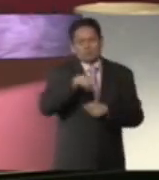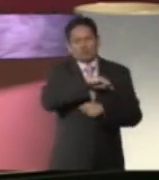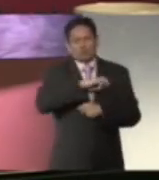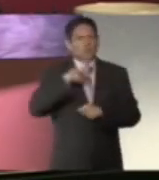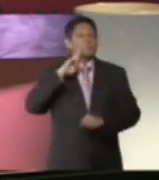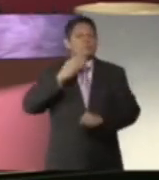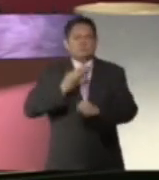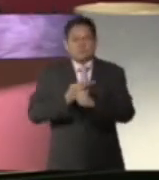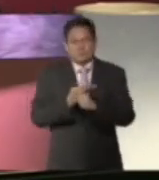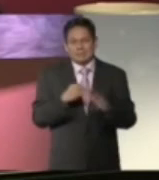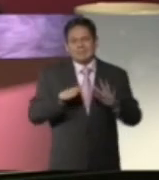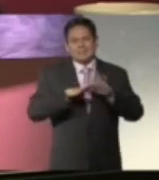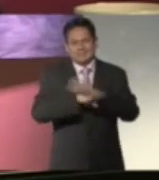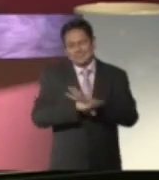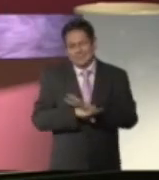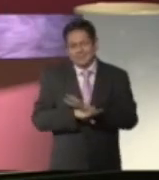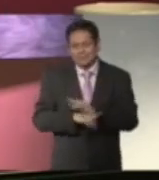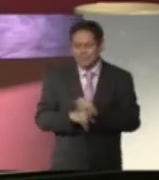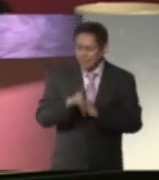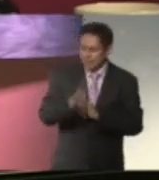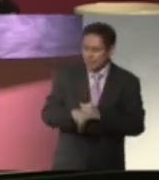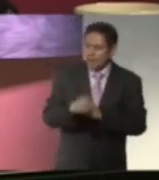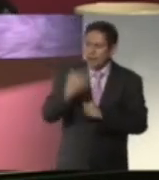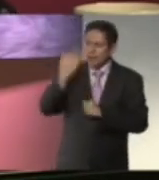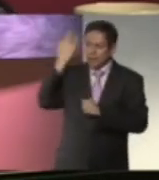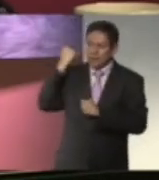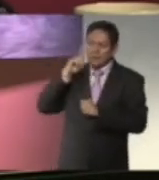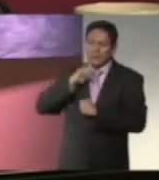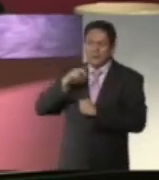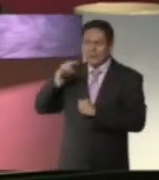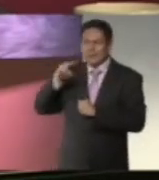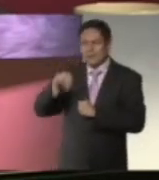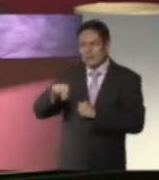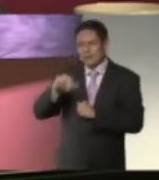que modificarlo. Y hace rato cuando le decían precisamente a Nayeli,